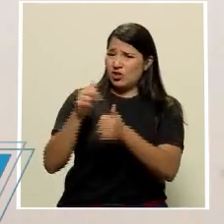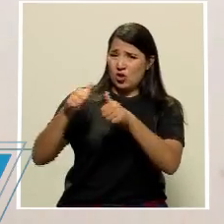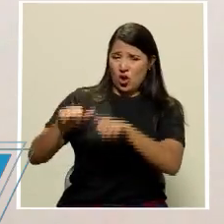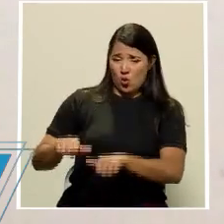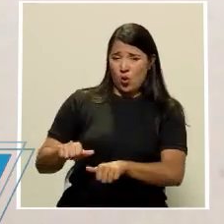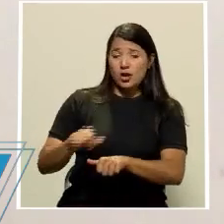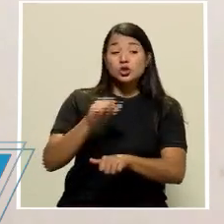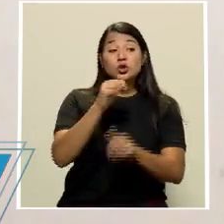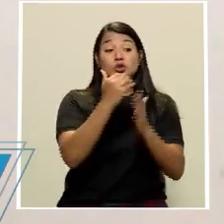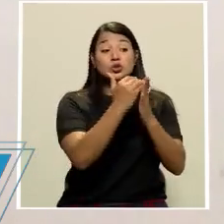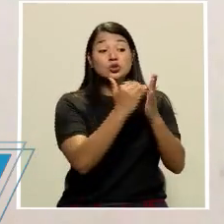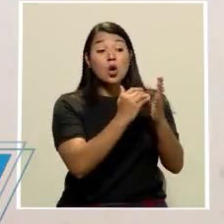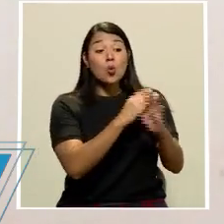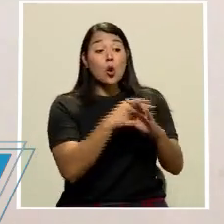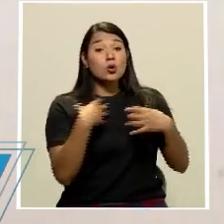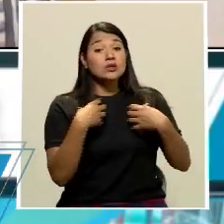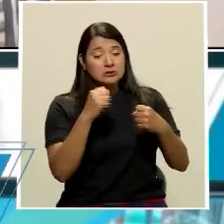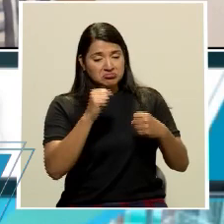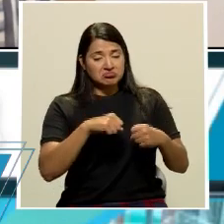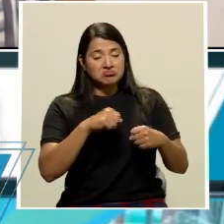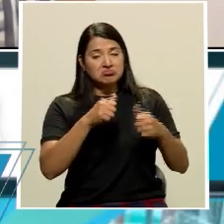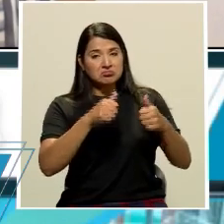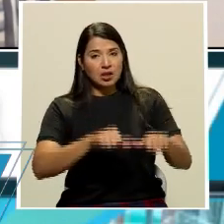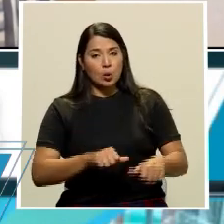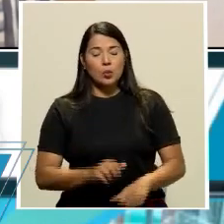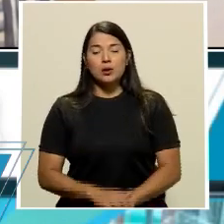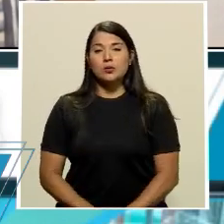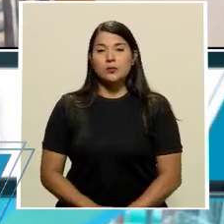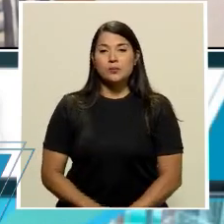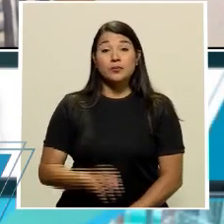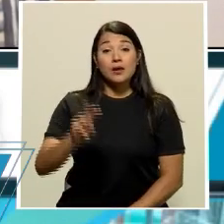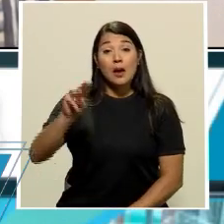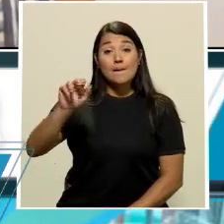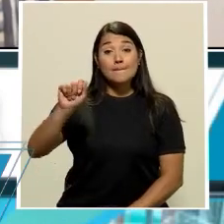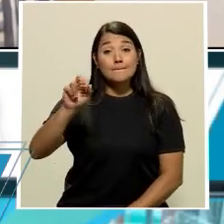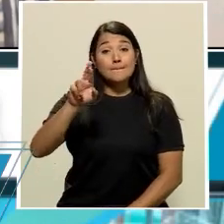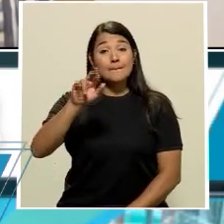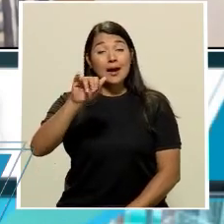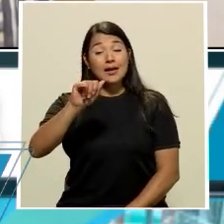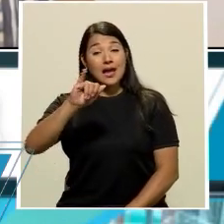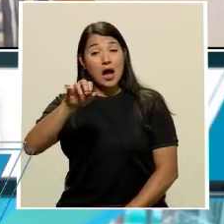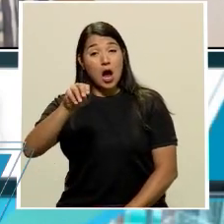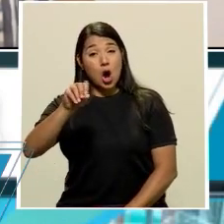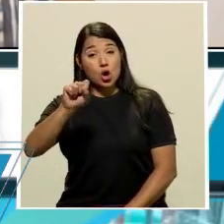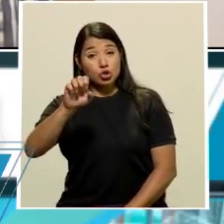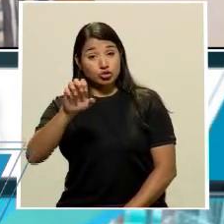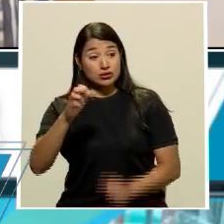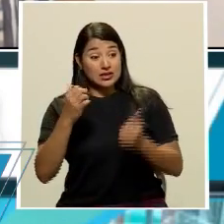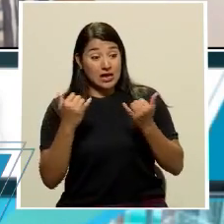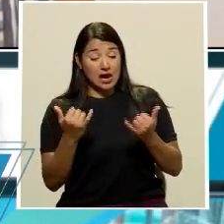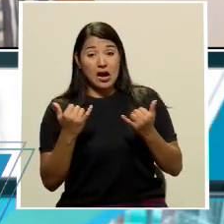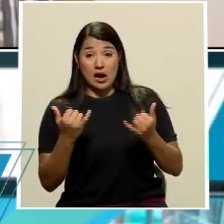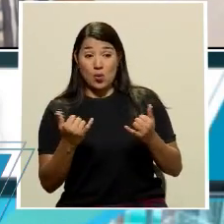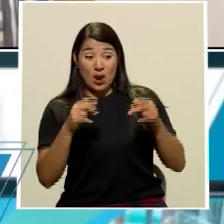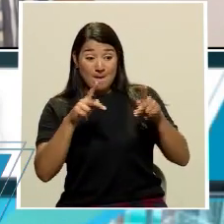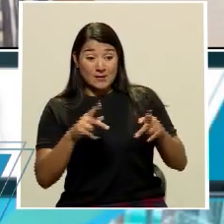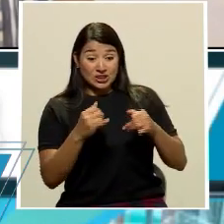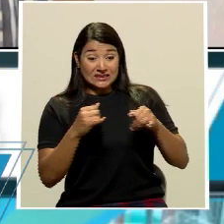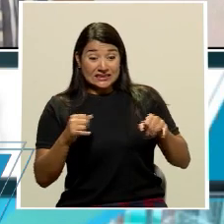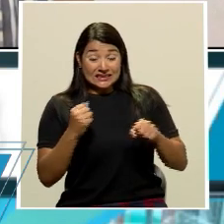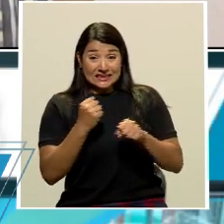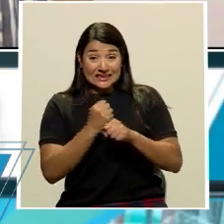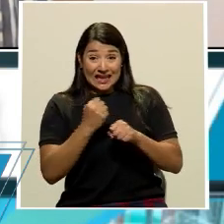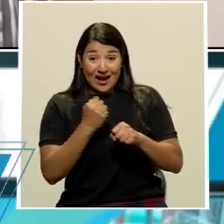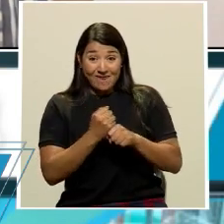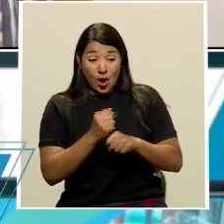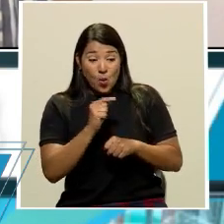está dispuesta a acatarlas. María José, el desempleo es hoy lejos la principal